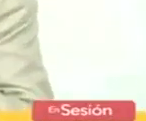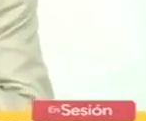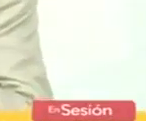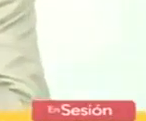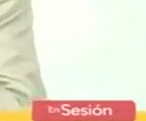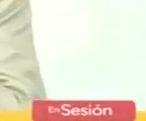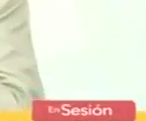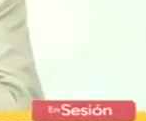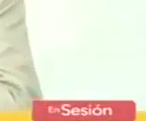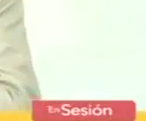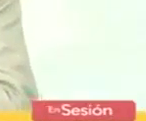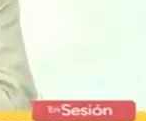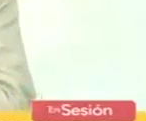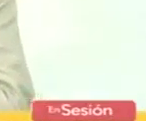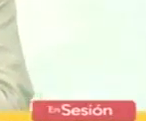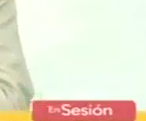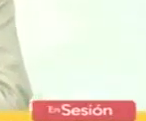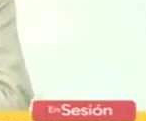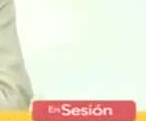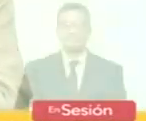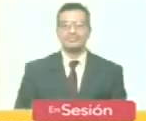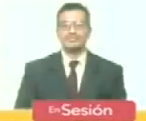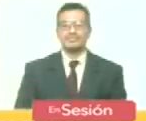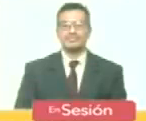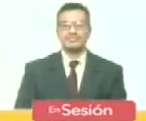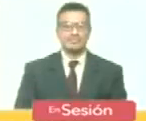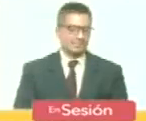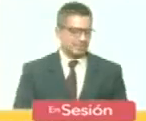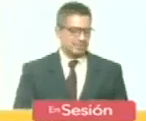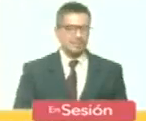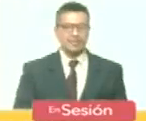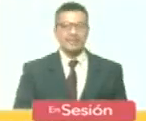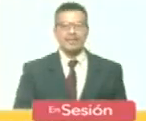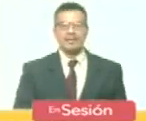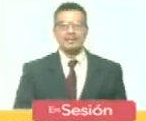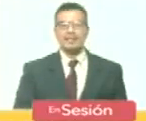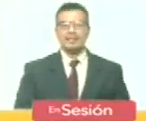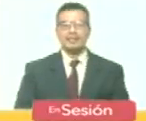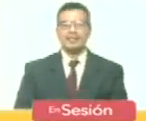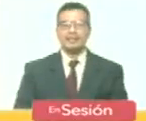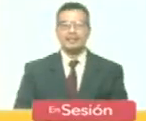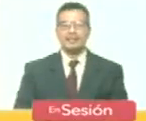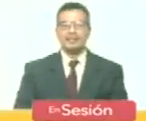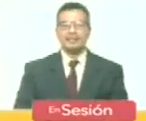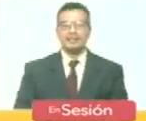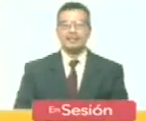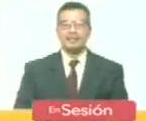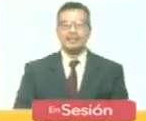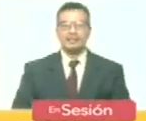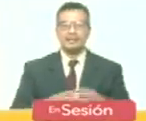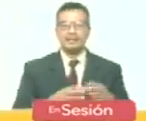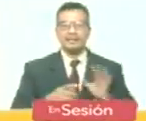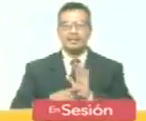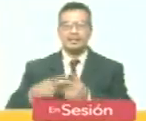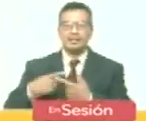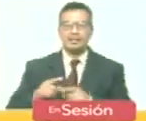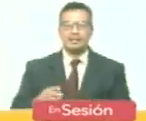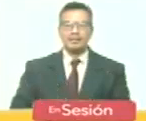2018. Porque es muy importante que de manera temprana